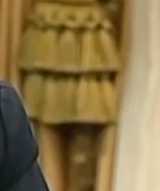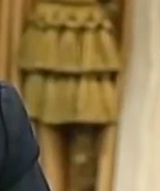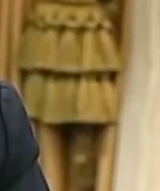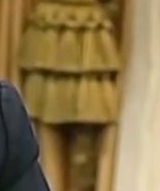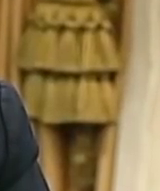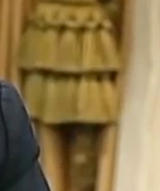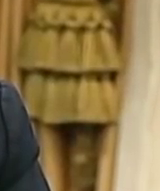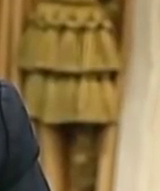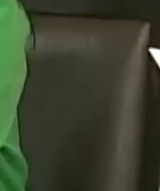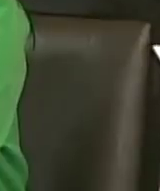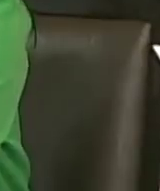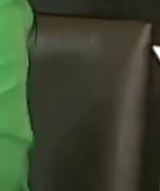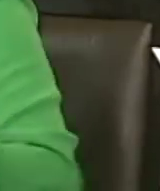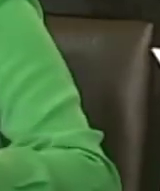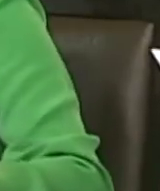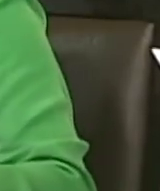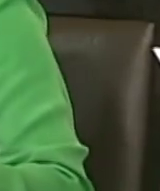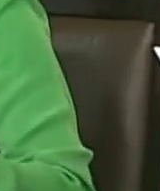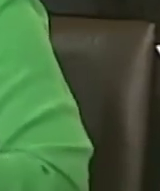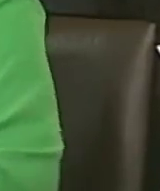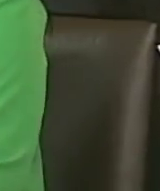líderes, hombres.